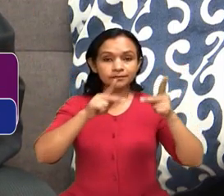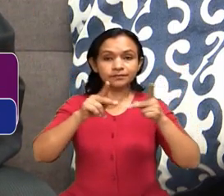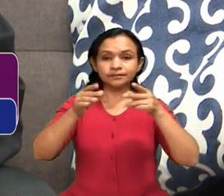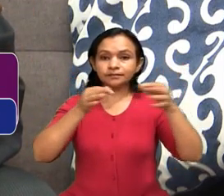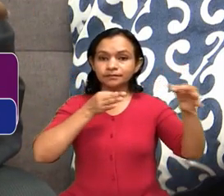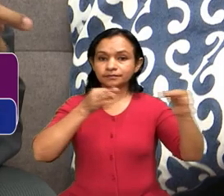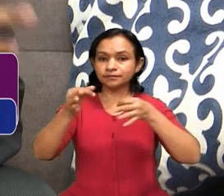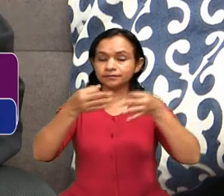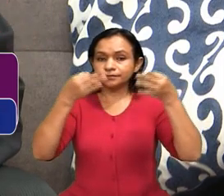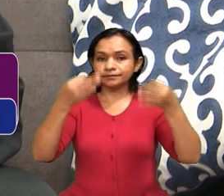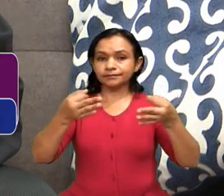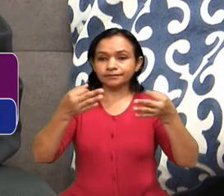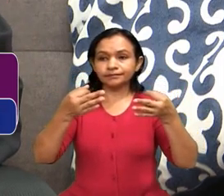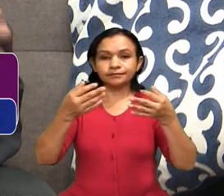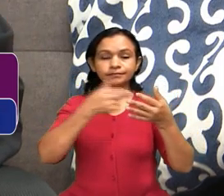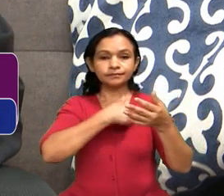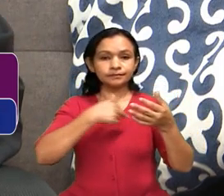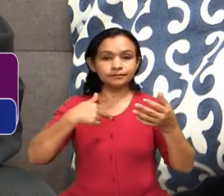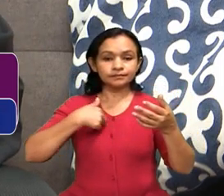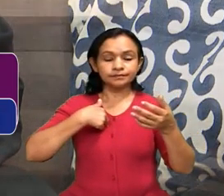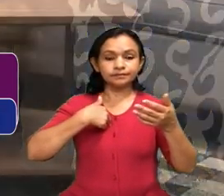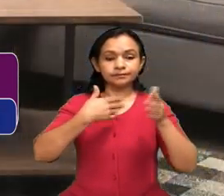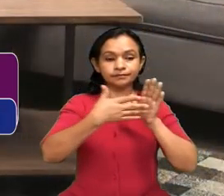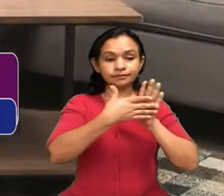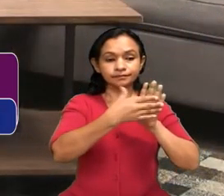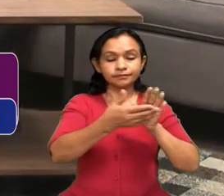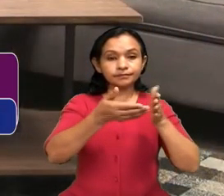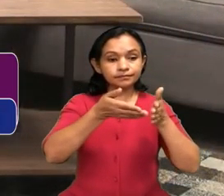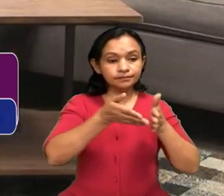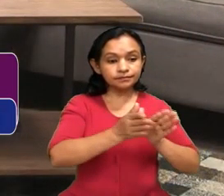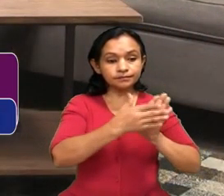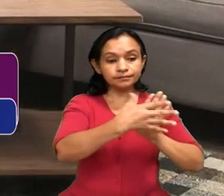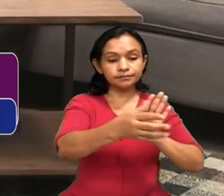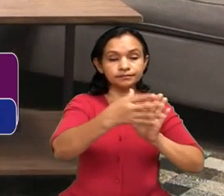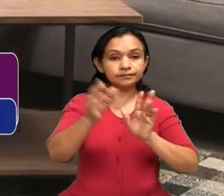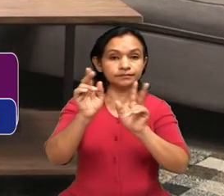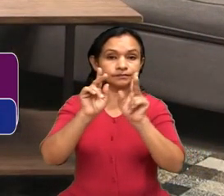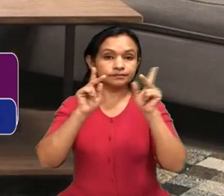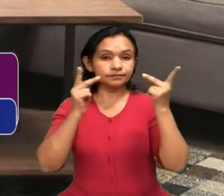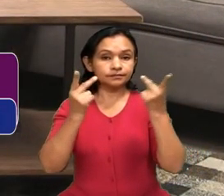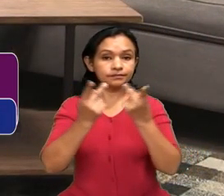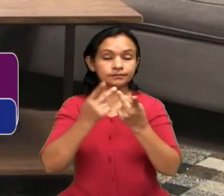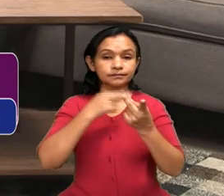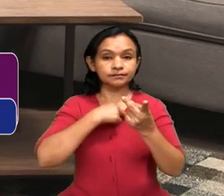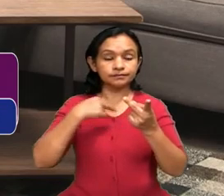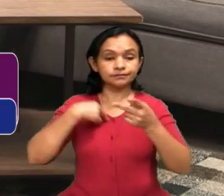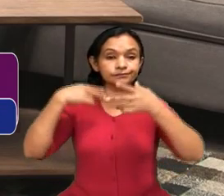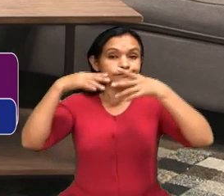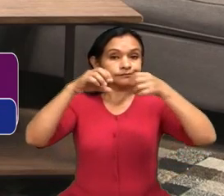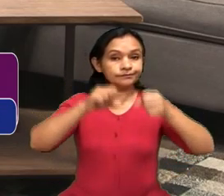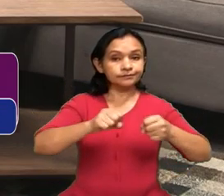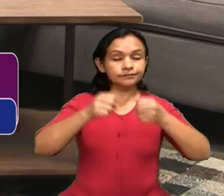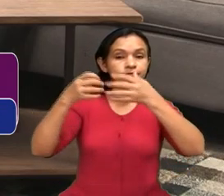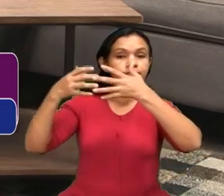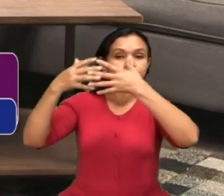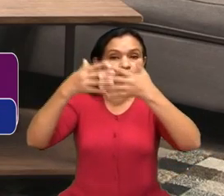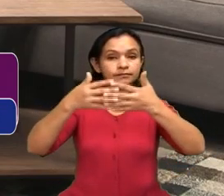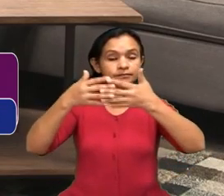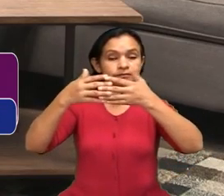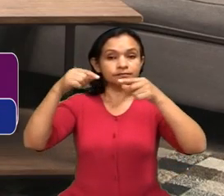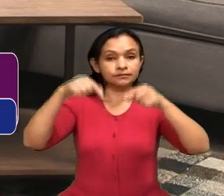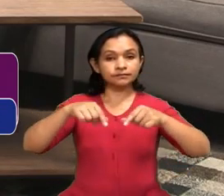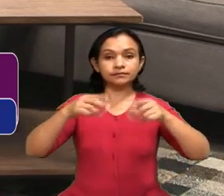bien, esta estafeta que se pasa de generación en generación, mientras nuestro pueblo estaba siendo ocupado de una u otra manera por el imperialismo